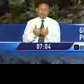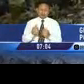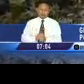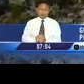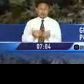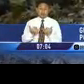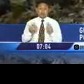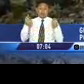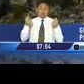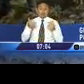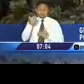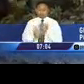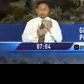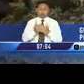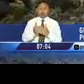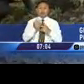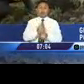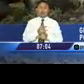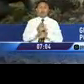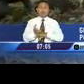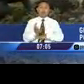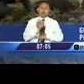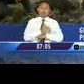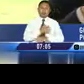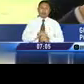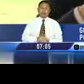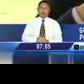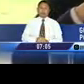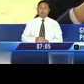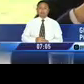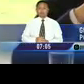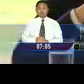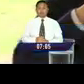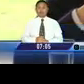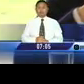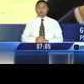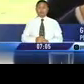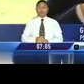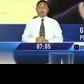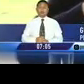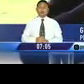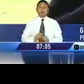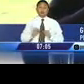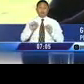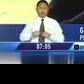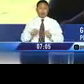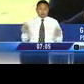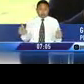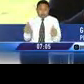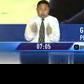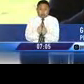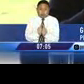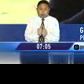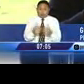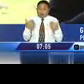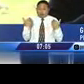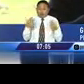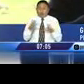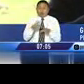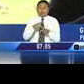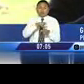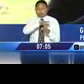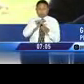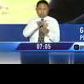adelantan acciones de prevención y protección con el vecino país. Para que podamos afrontar juntos cualquier